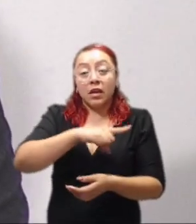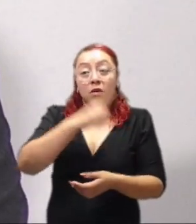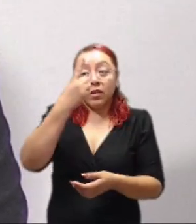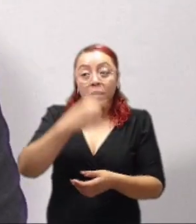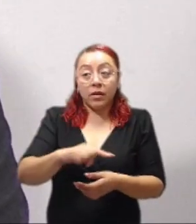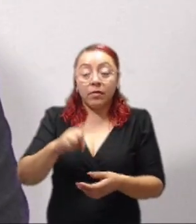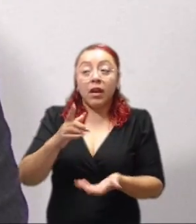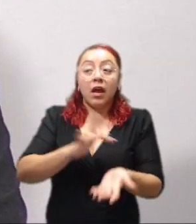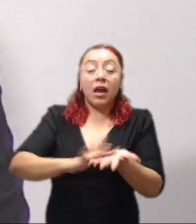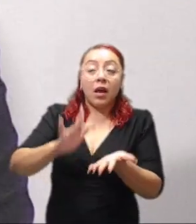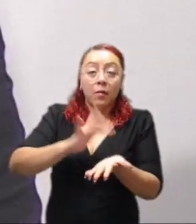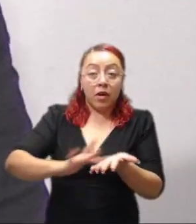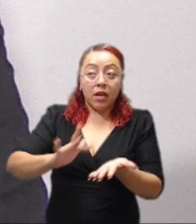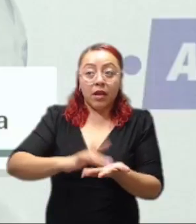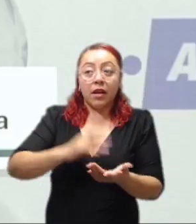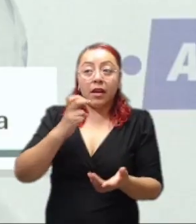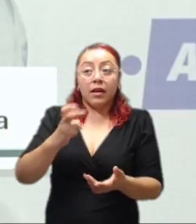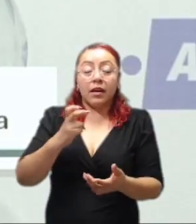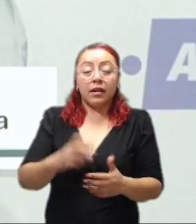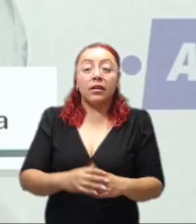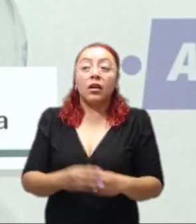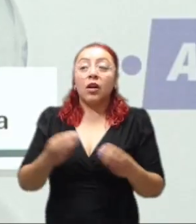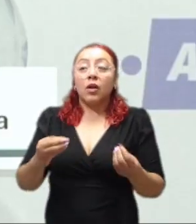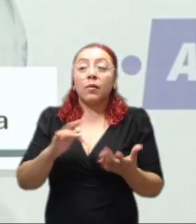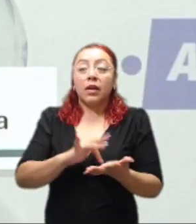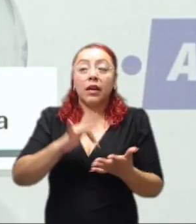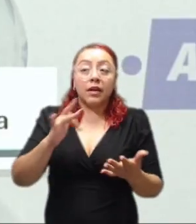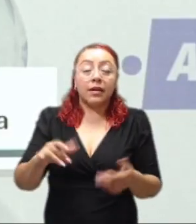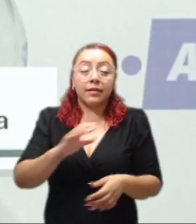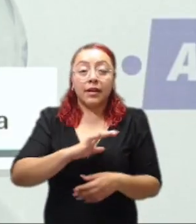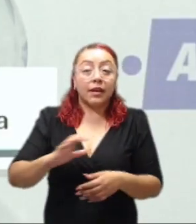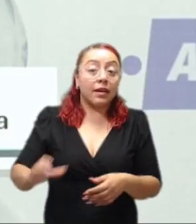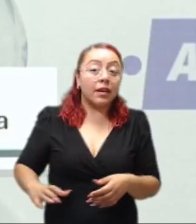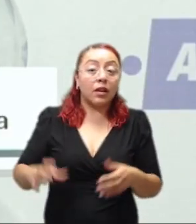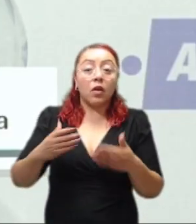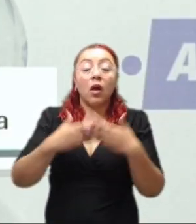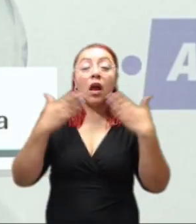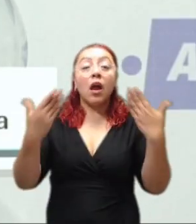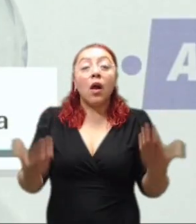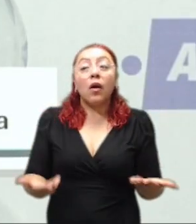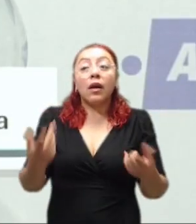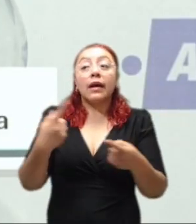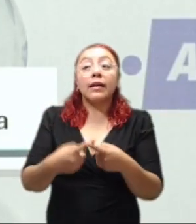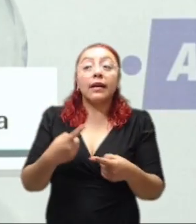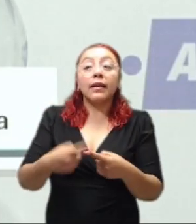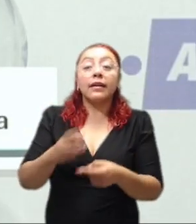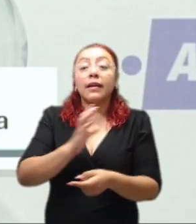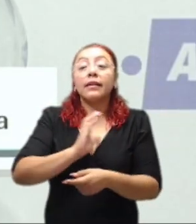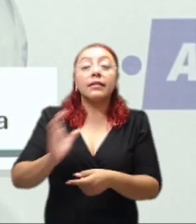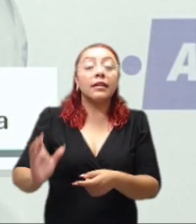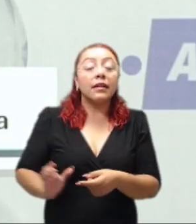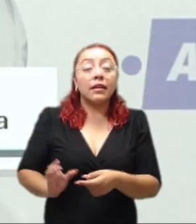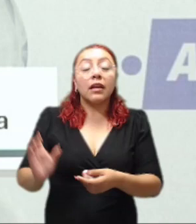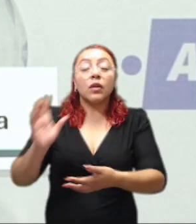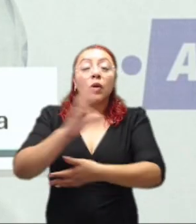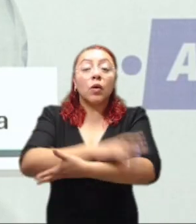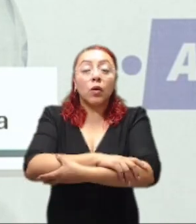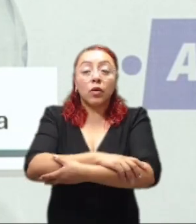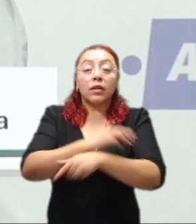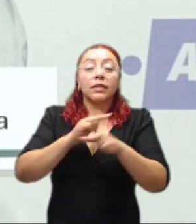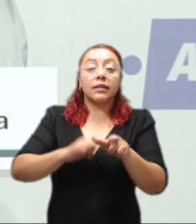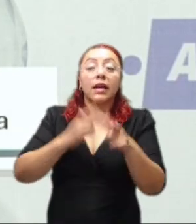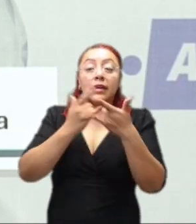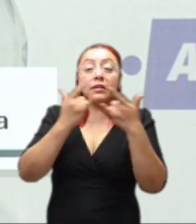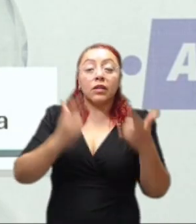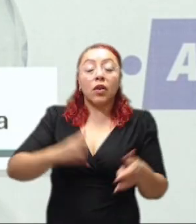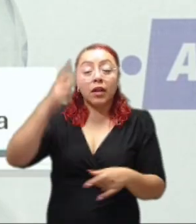también de esa parte Gracias muchas gracias por su participación candidato ahora le corresponde el turno al candidato de la candidatura común Seguiremos